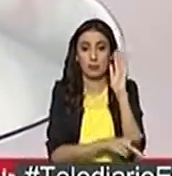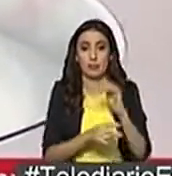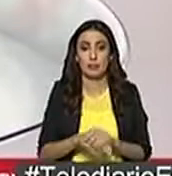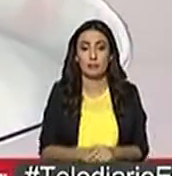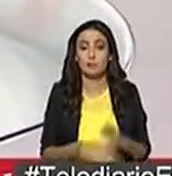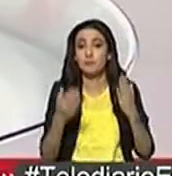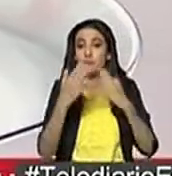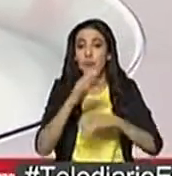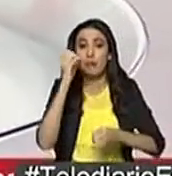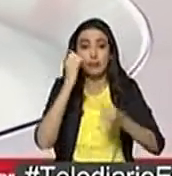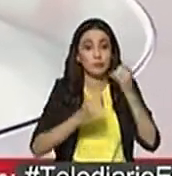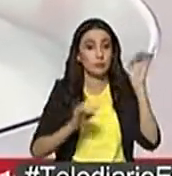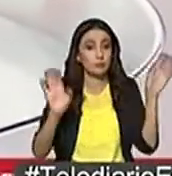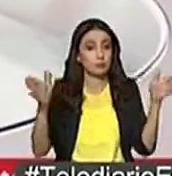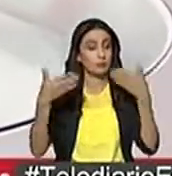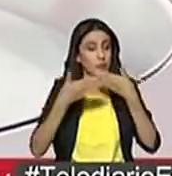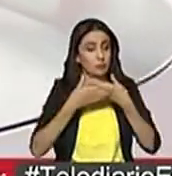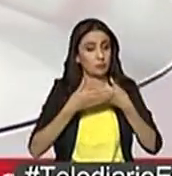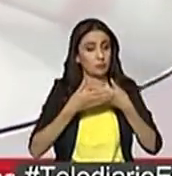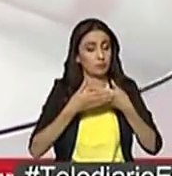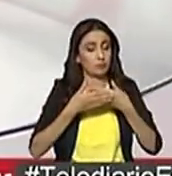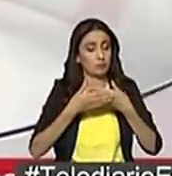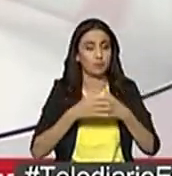ya para ir cerrando este espacio de entrevista,